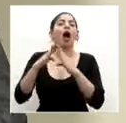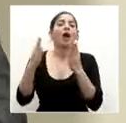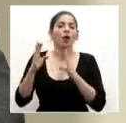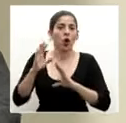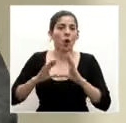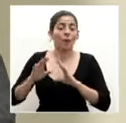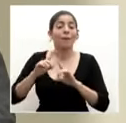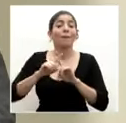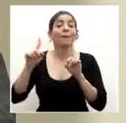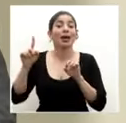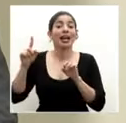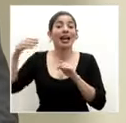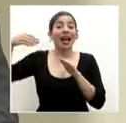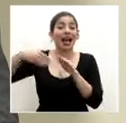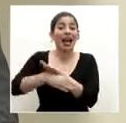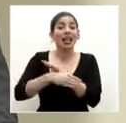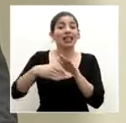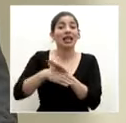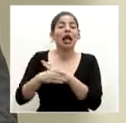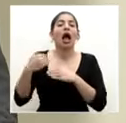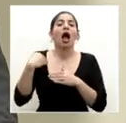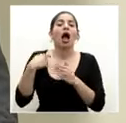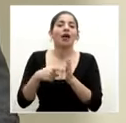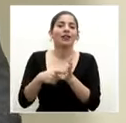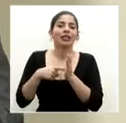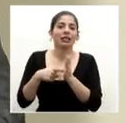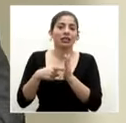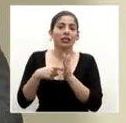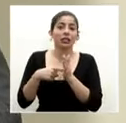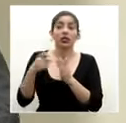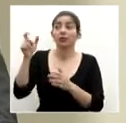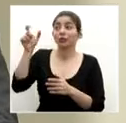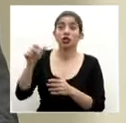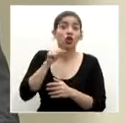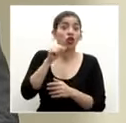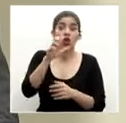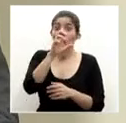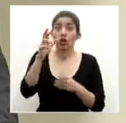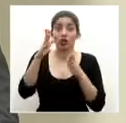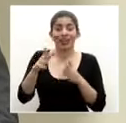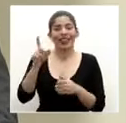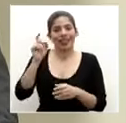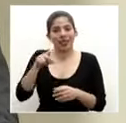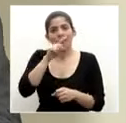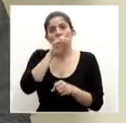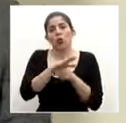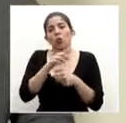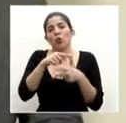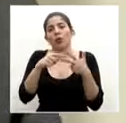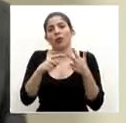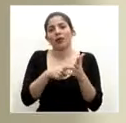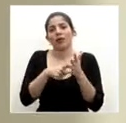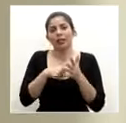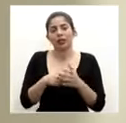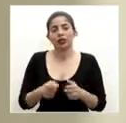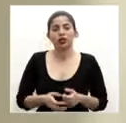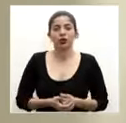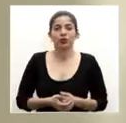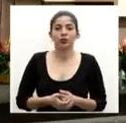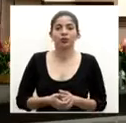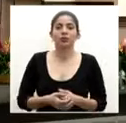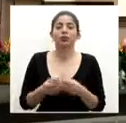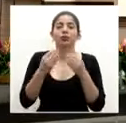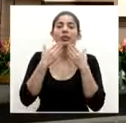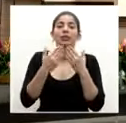pero el ingreso tiene una serie de condiciones que las personas que no son costarricenses deben cumplir a cabalidad. Muchas